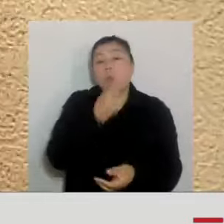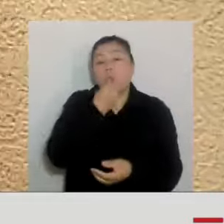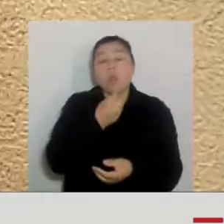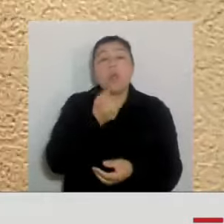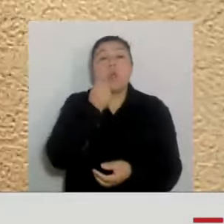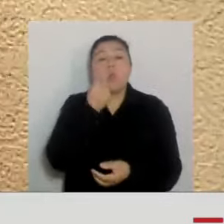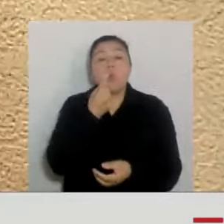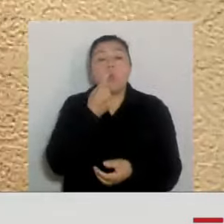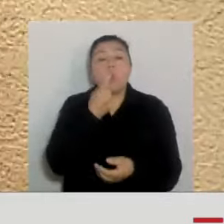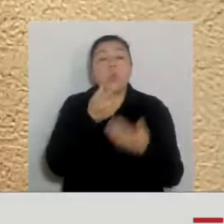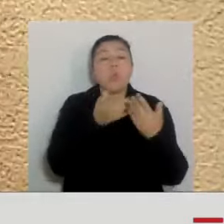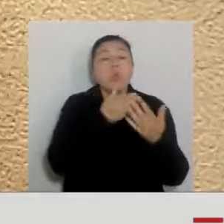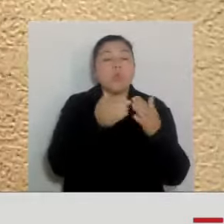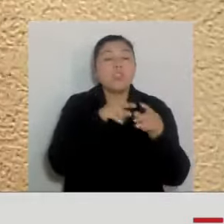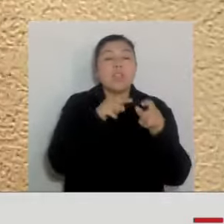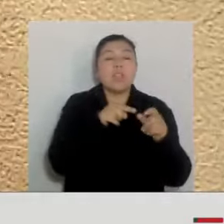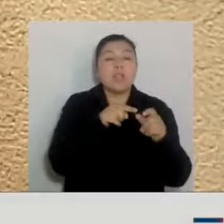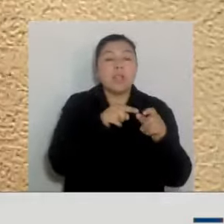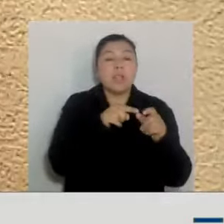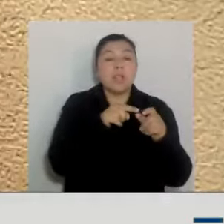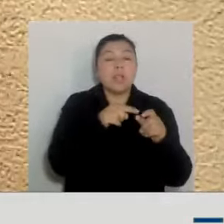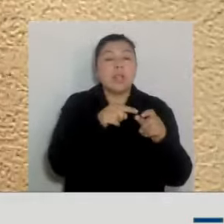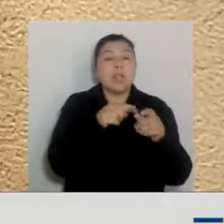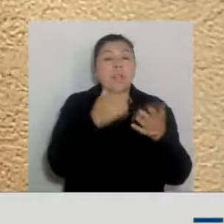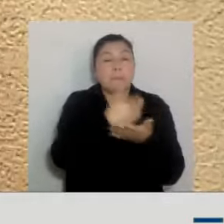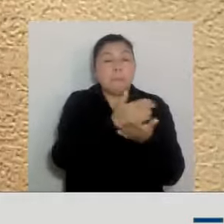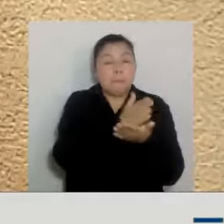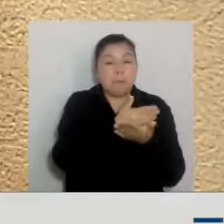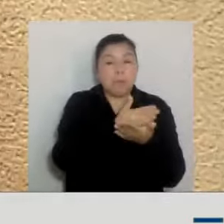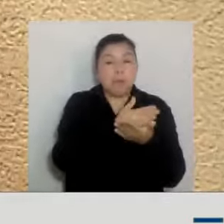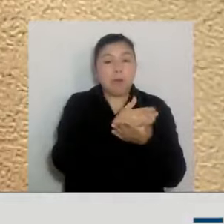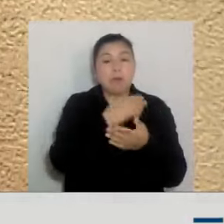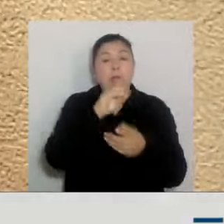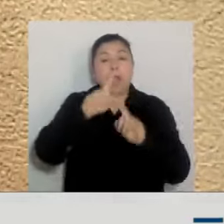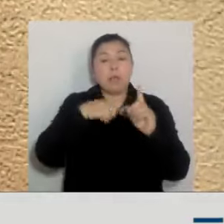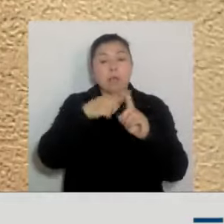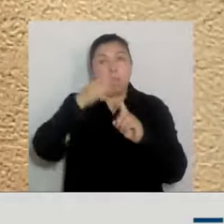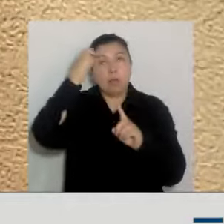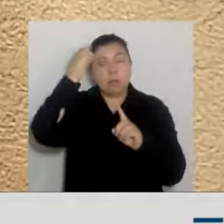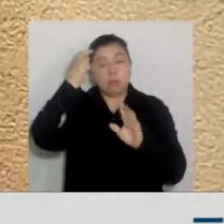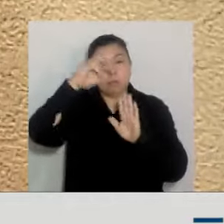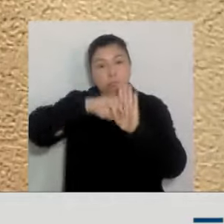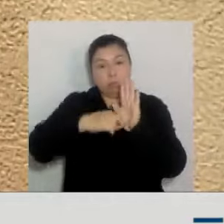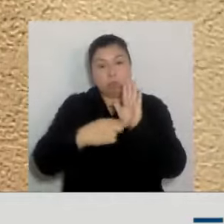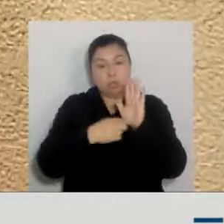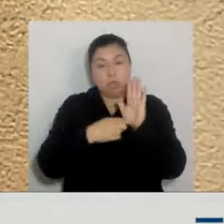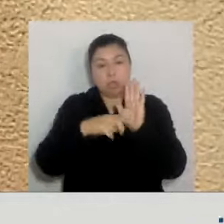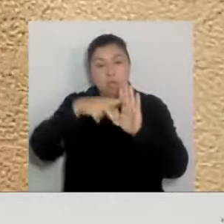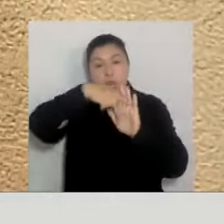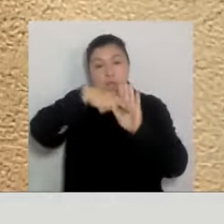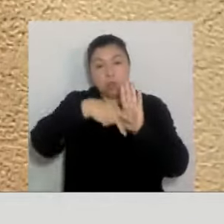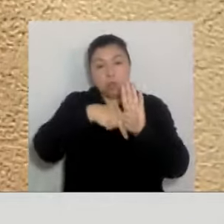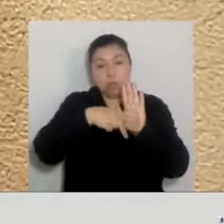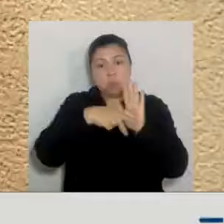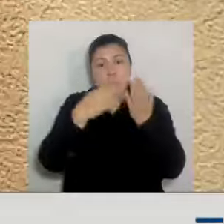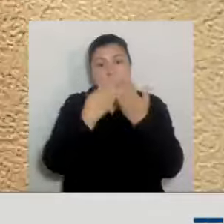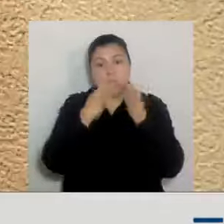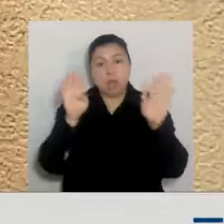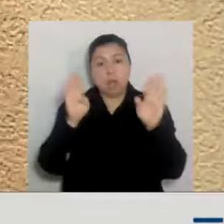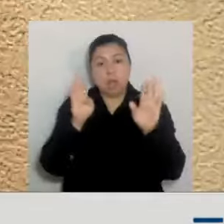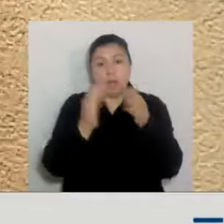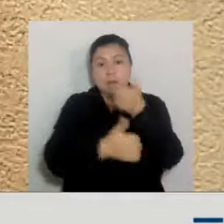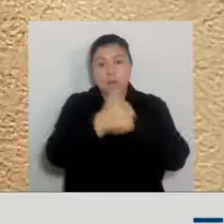origen además la normativa propuesta considera las reglas de la libre competencia lo